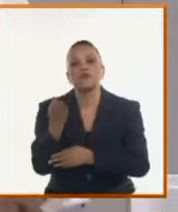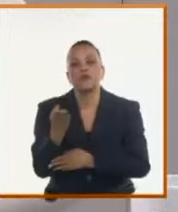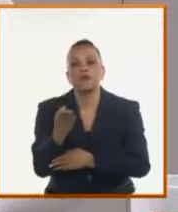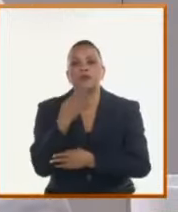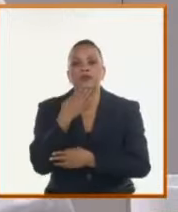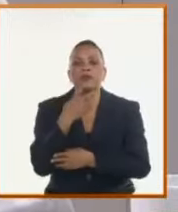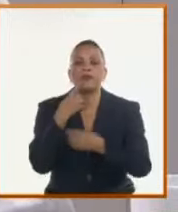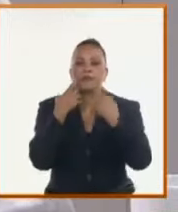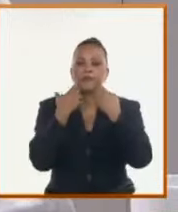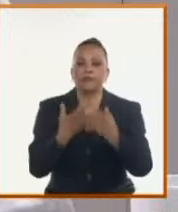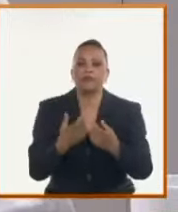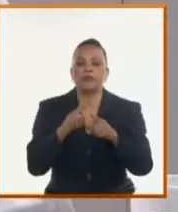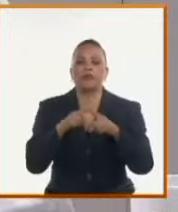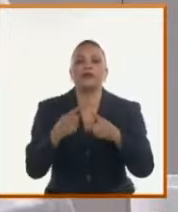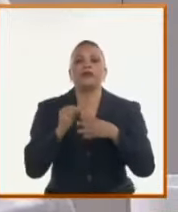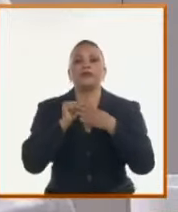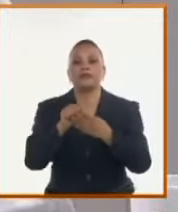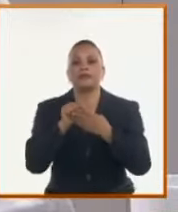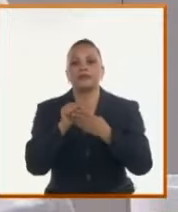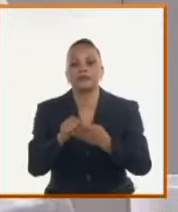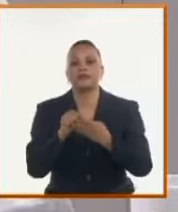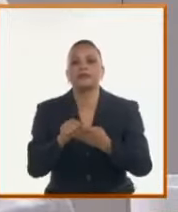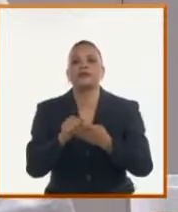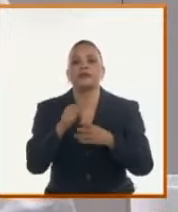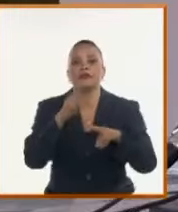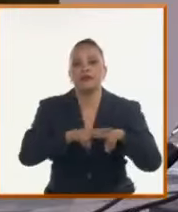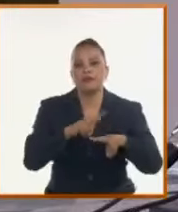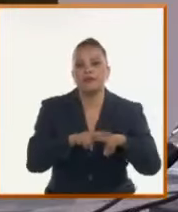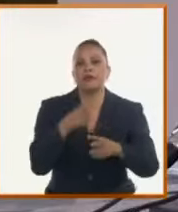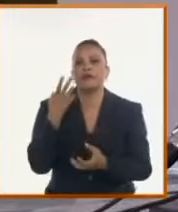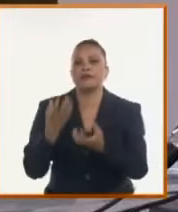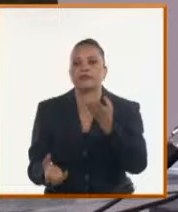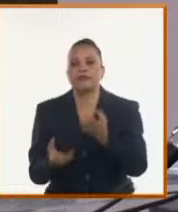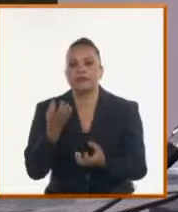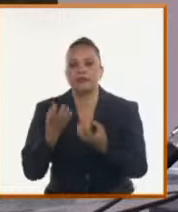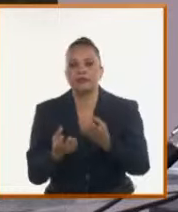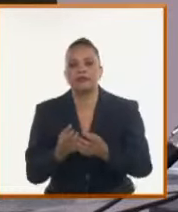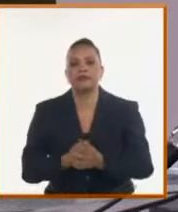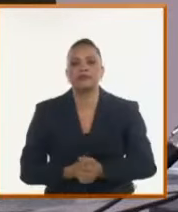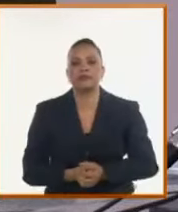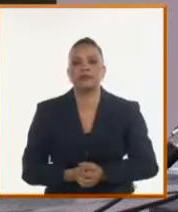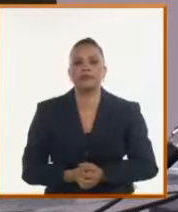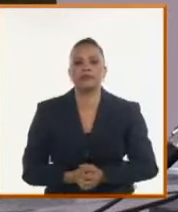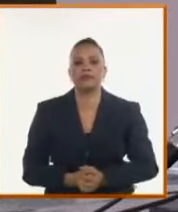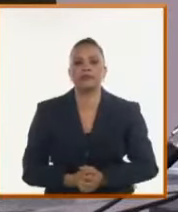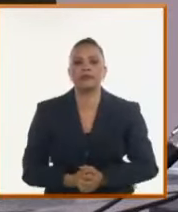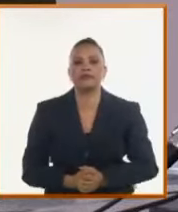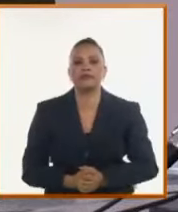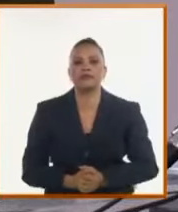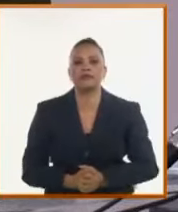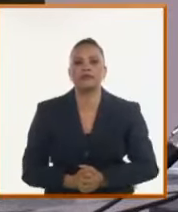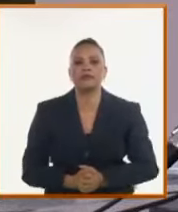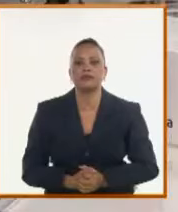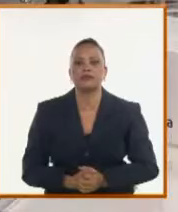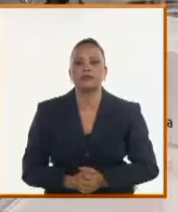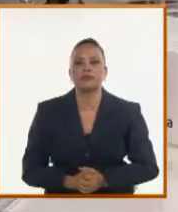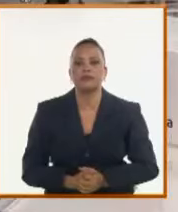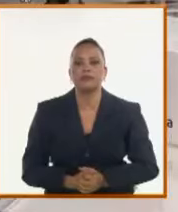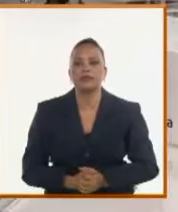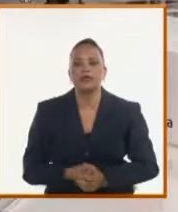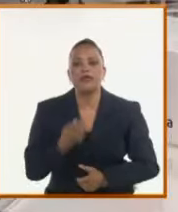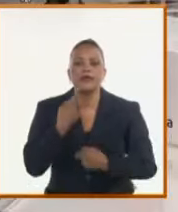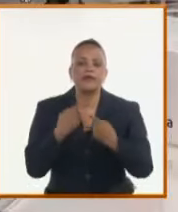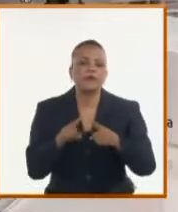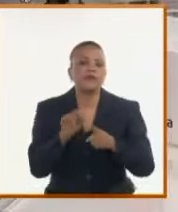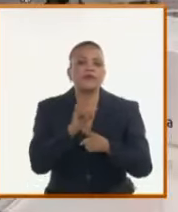sobre todo el servicio de c fuego laana c fuego que se tiene una bonita estación de trenes pero sin embargo